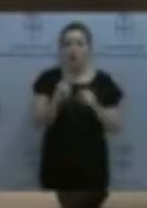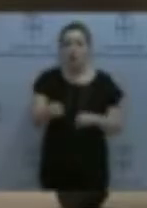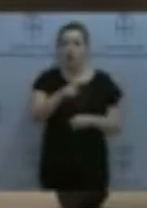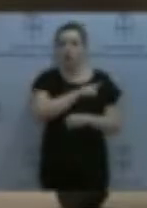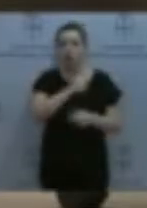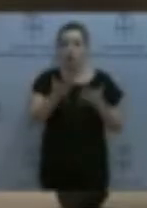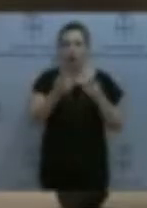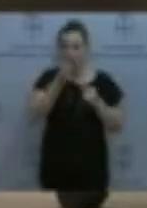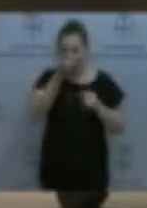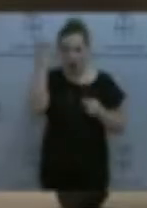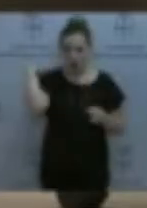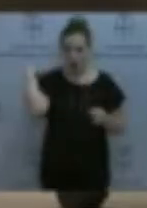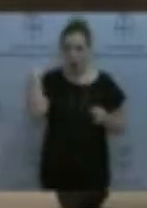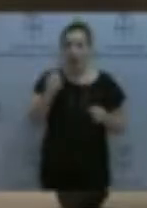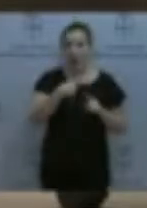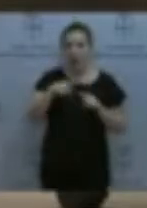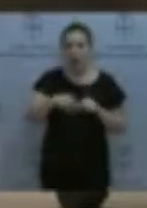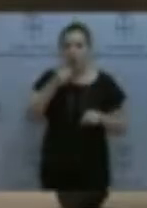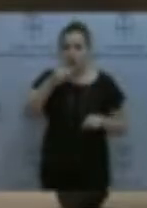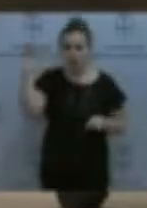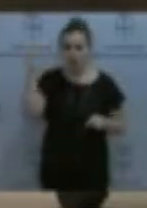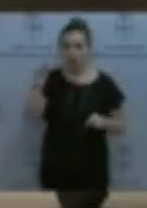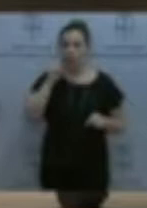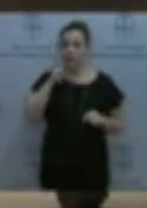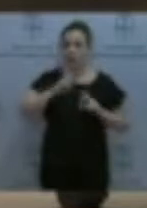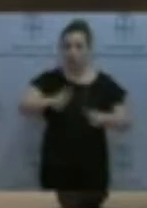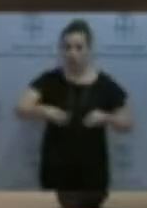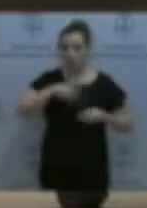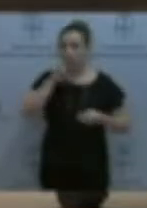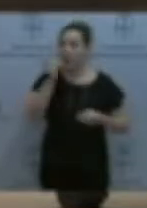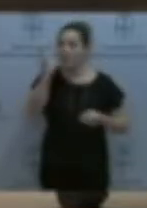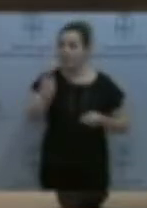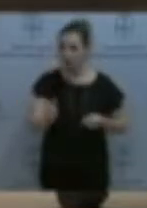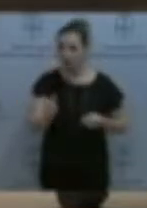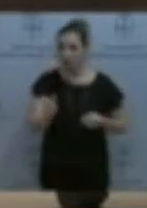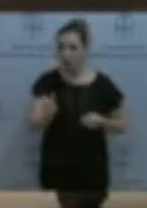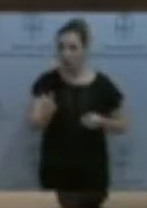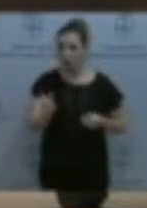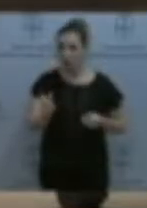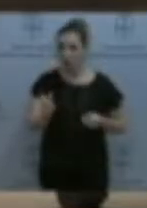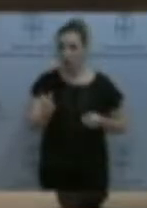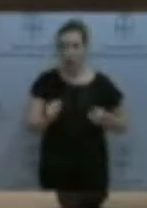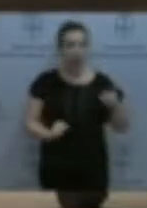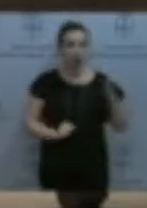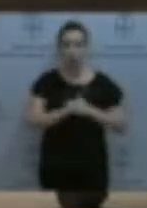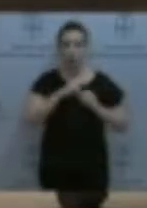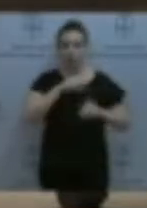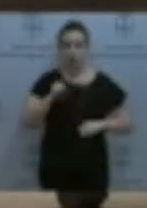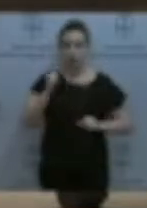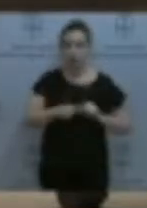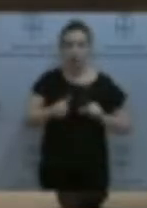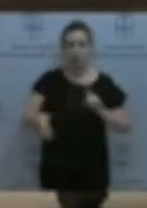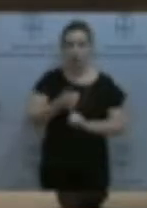vista de las renovables para que el precio no alcanzase ese tope histórico, como por ejemplo el otro día, el pasado 5 de septiembre, con unos